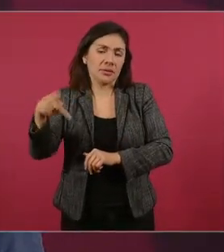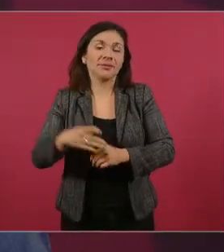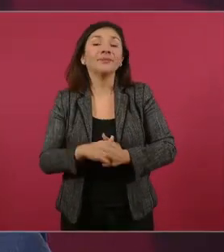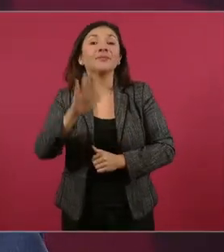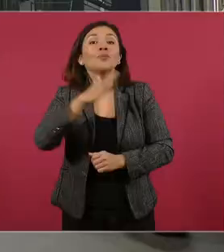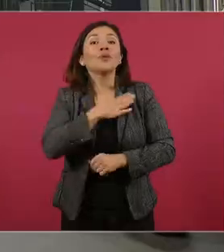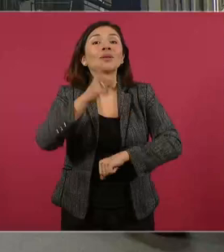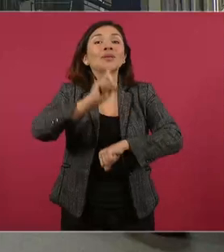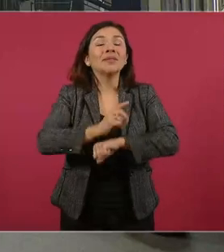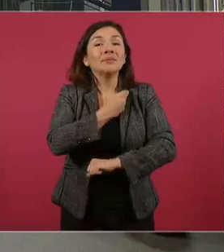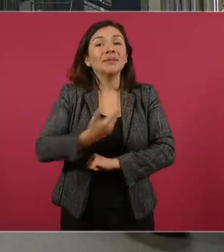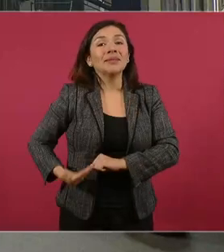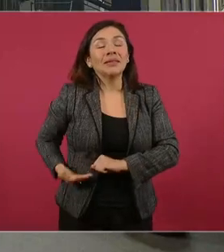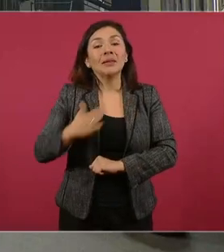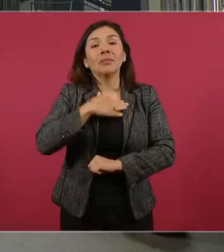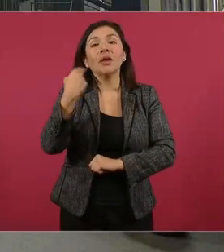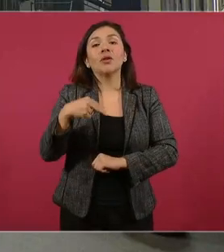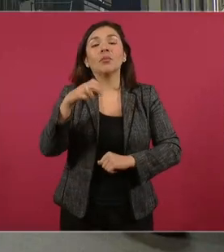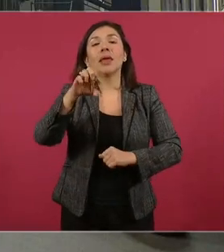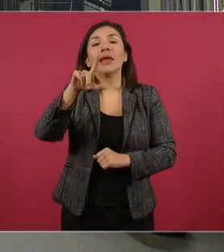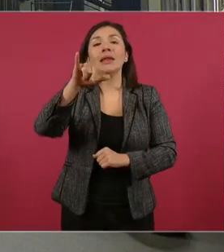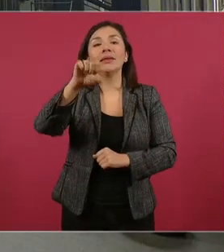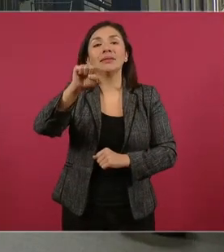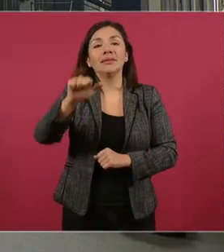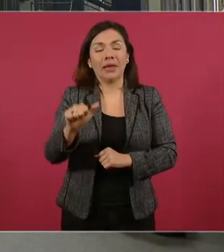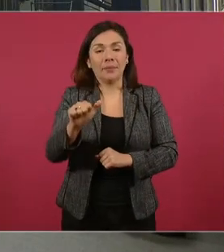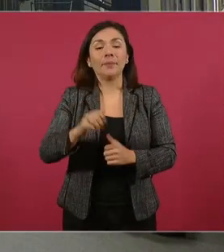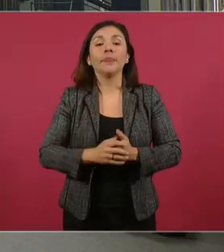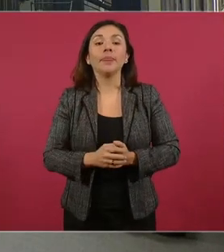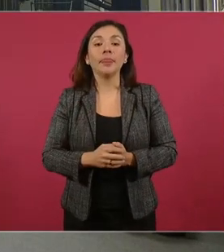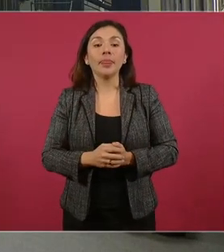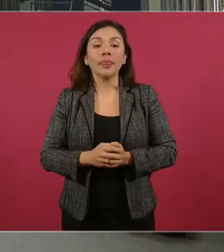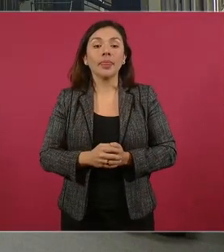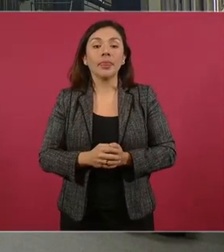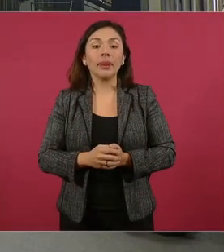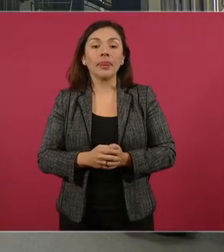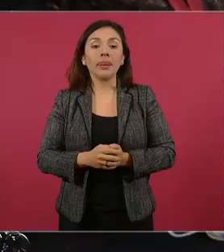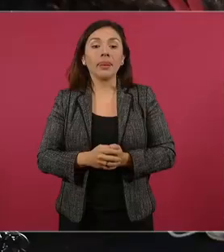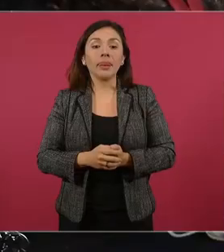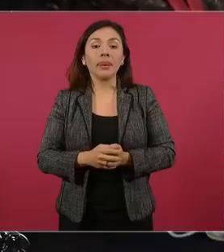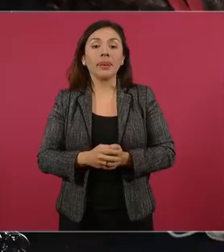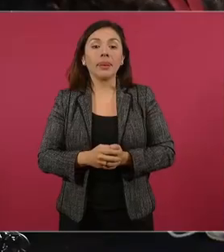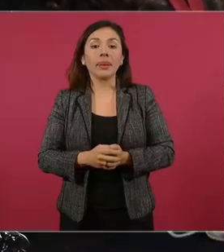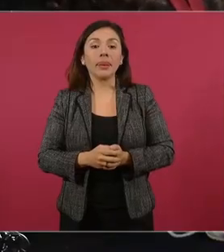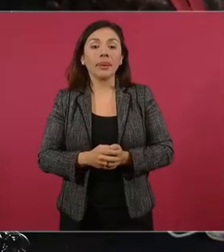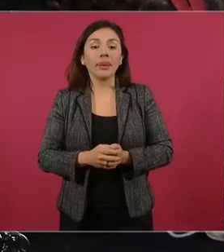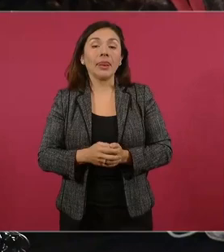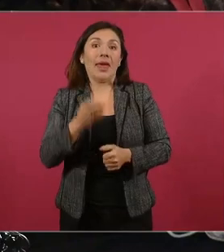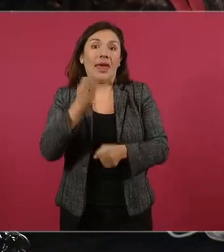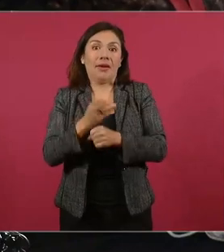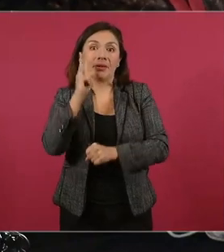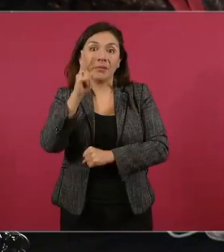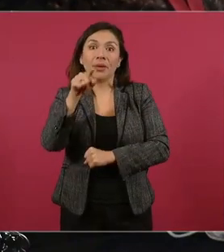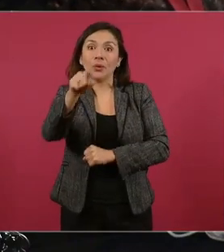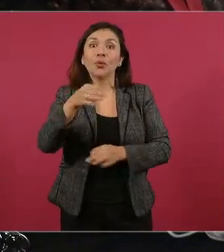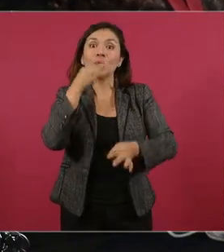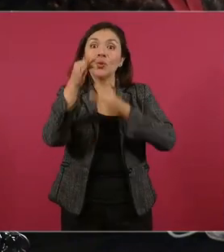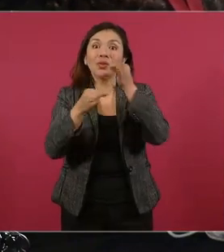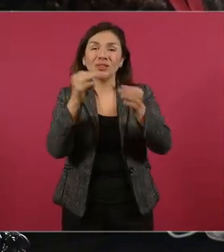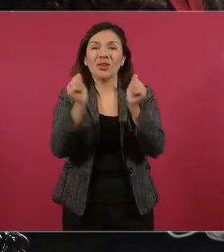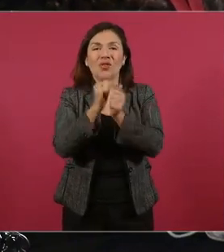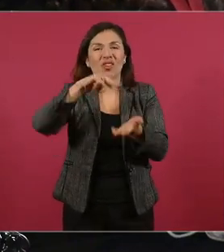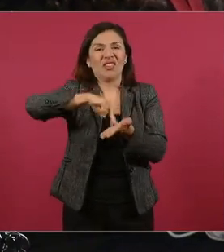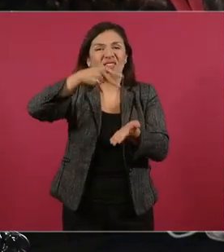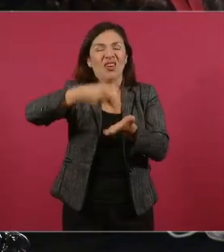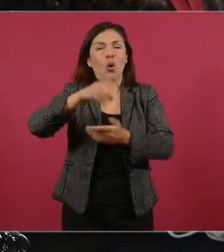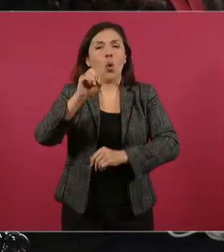Buenos días, señor presidente. Elisa Santos para el CABA MX. Bueno, acabamos de ver las buenas noticias que nos presentó el ingeniero